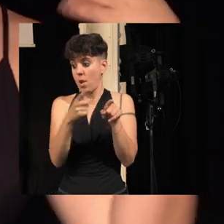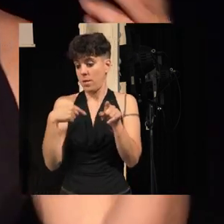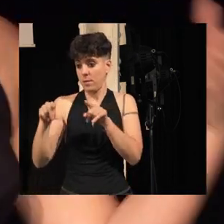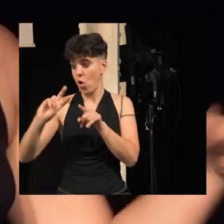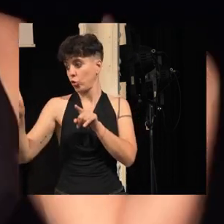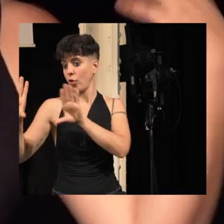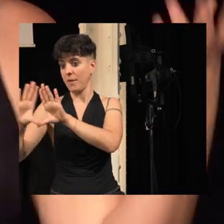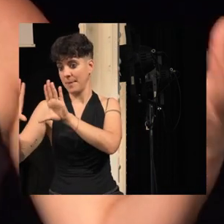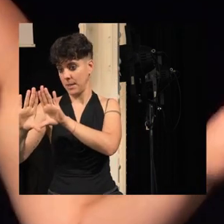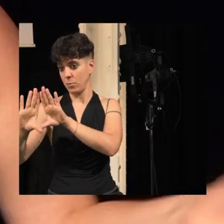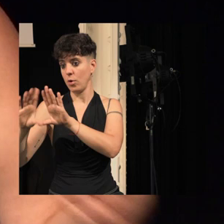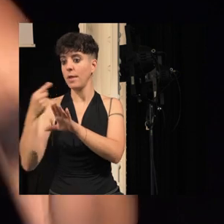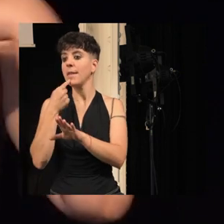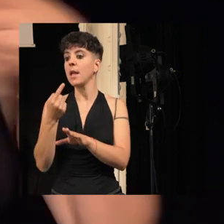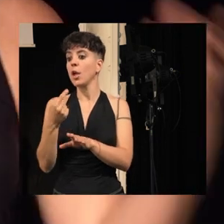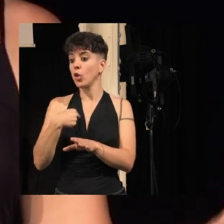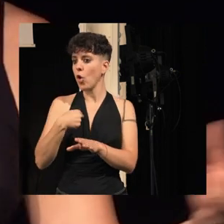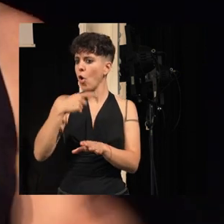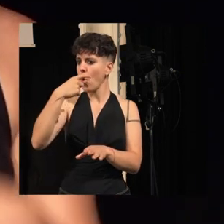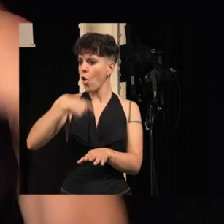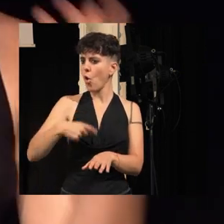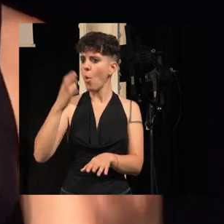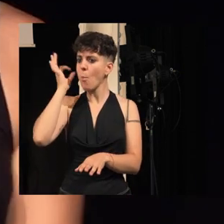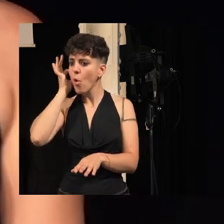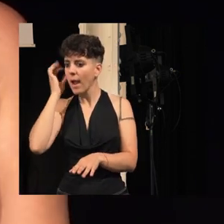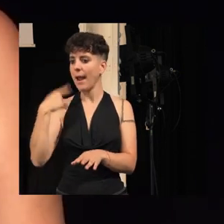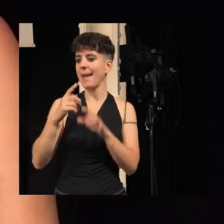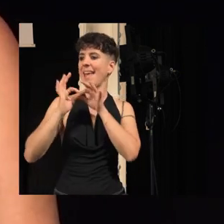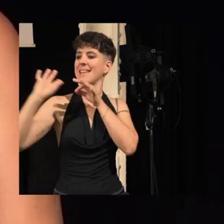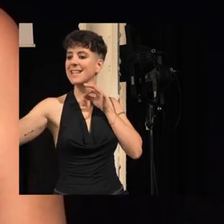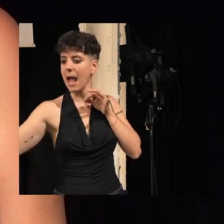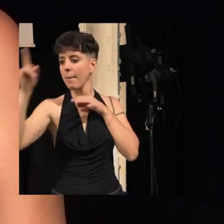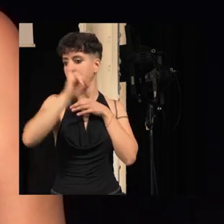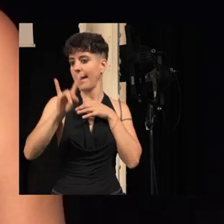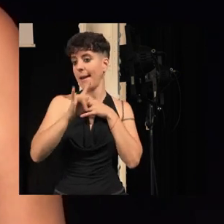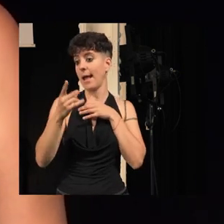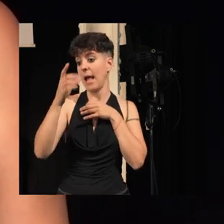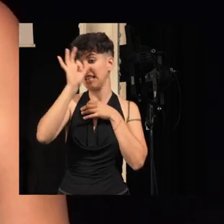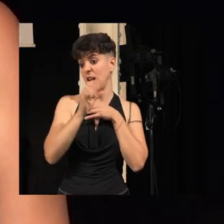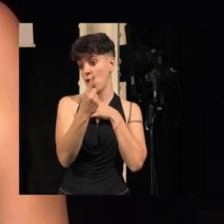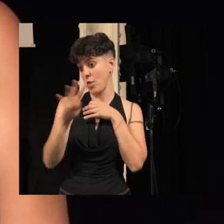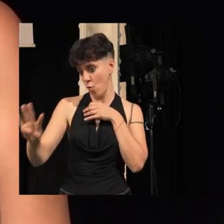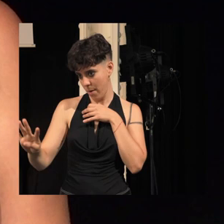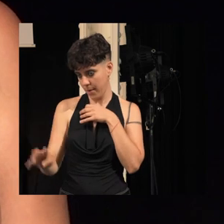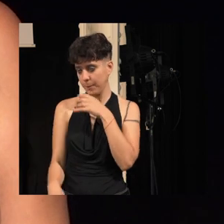Cuando Sigourney Truth dijo, ¿acaso soy una mujer, una esclava negra en el siglo XIX?